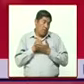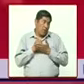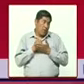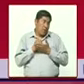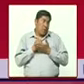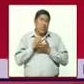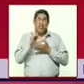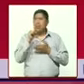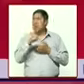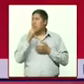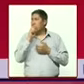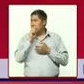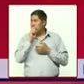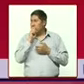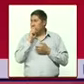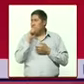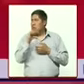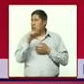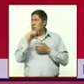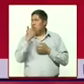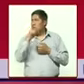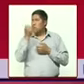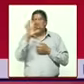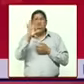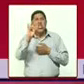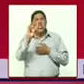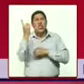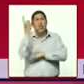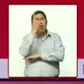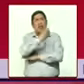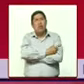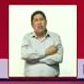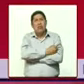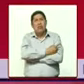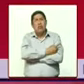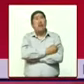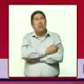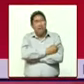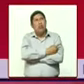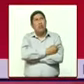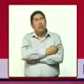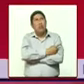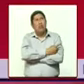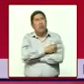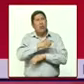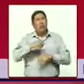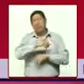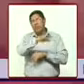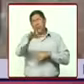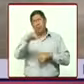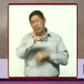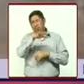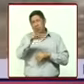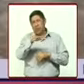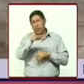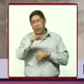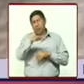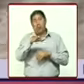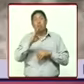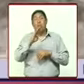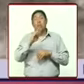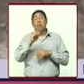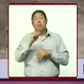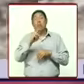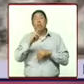Ya hacen como 17 días que la zona denominada la montaña en Baure